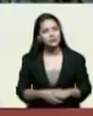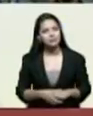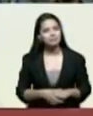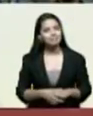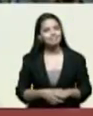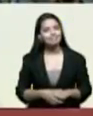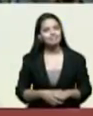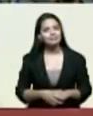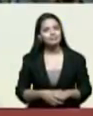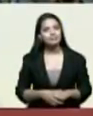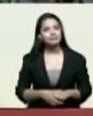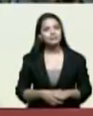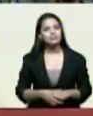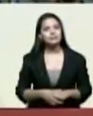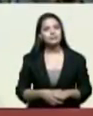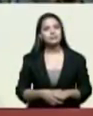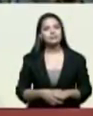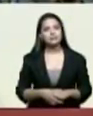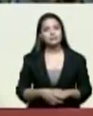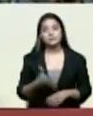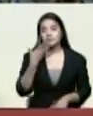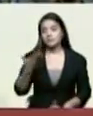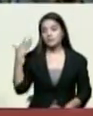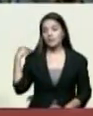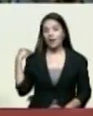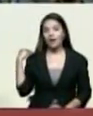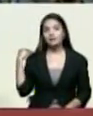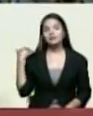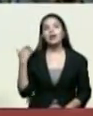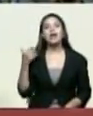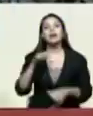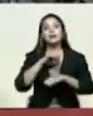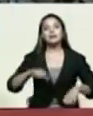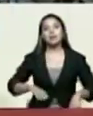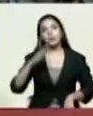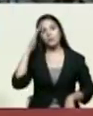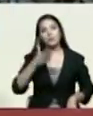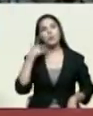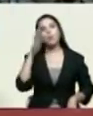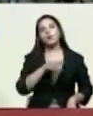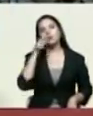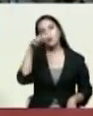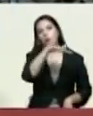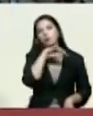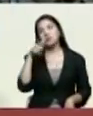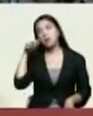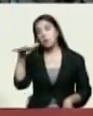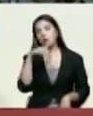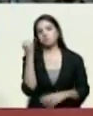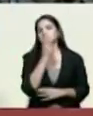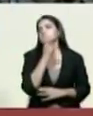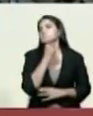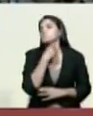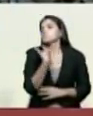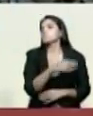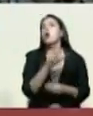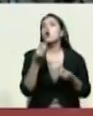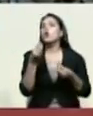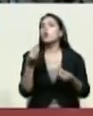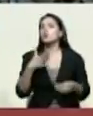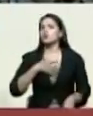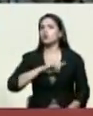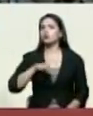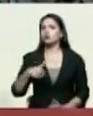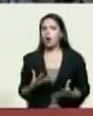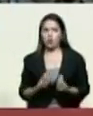porque hacía 3 años la Fuerza Armada había masacrado un pueblo. Y dijeron, ¿cómo nosotros vamos a acompañar a